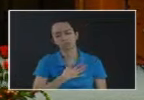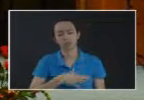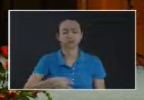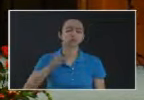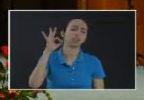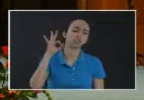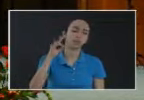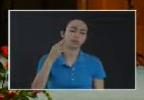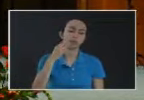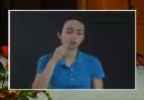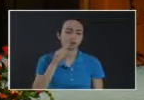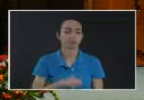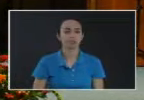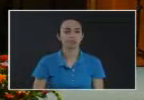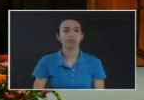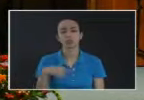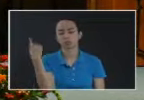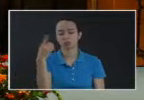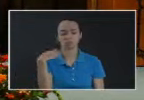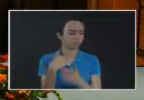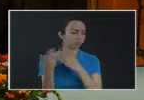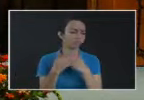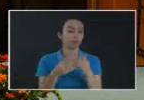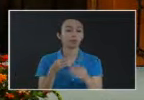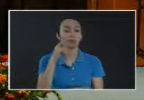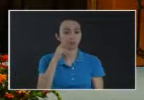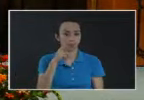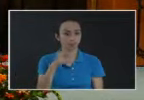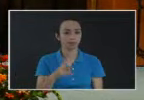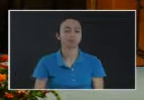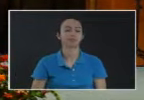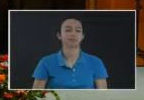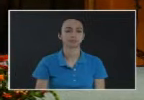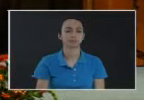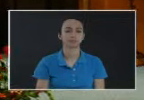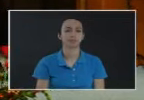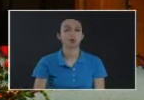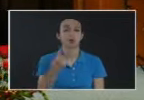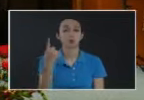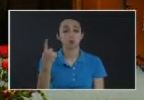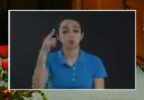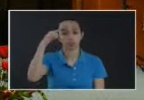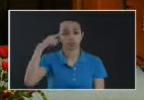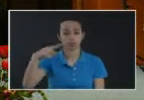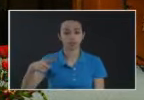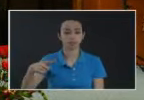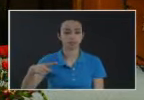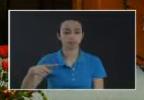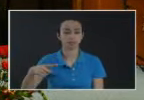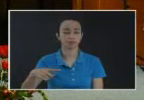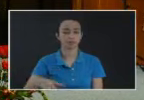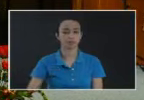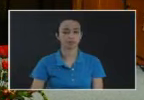todo lo que quiera. Pero ahí vas a ver lo que ha pasado. Un día, pues